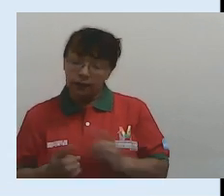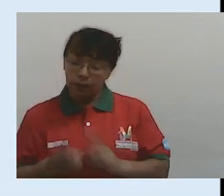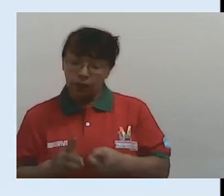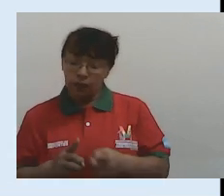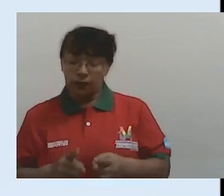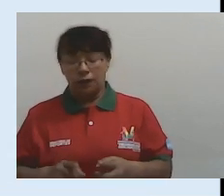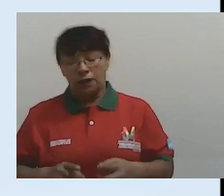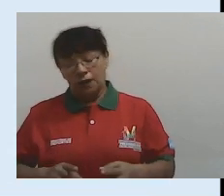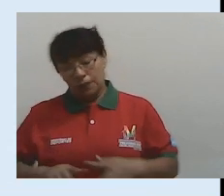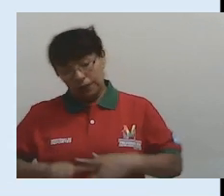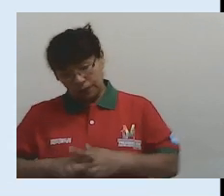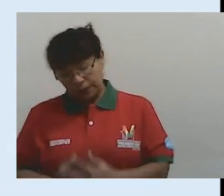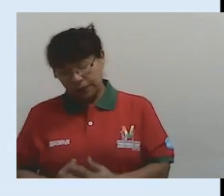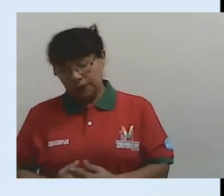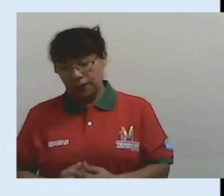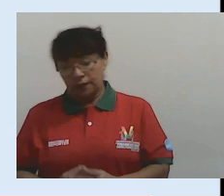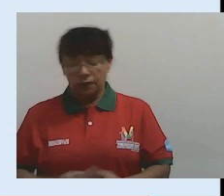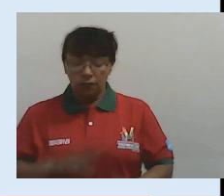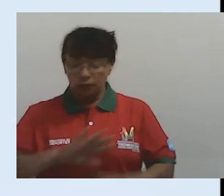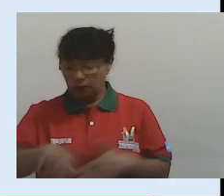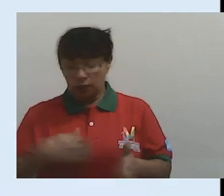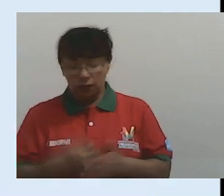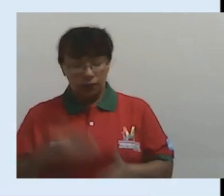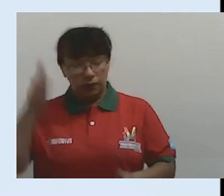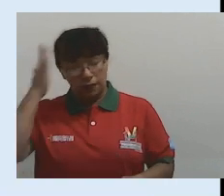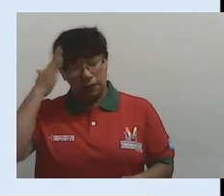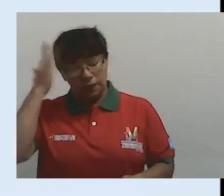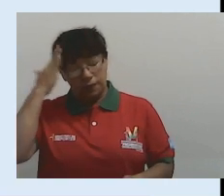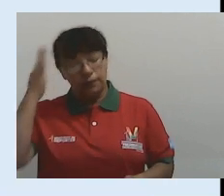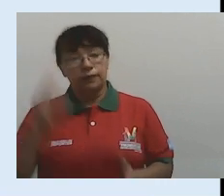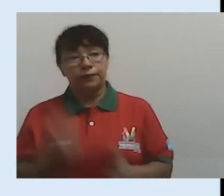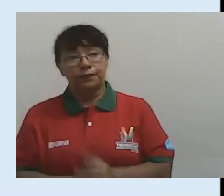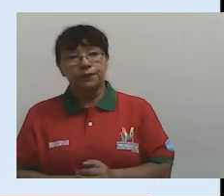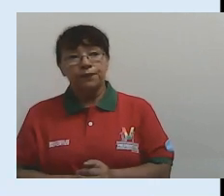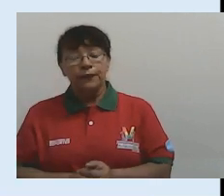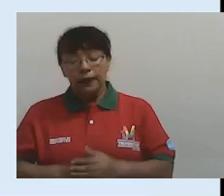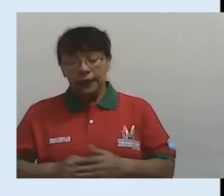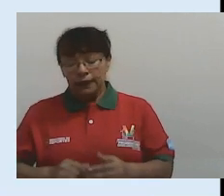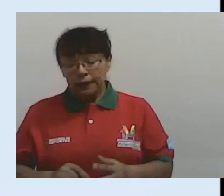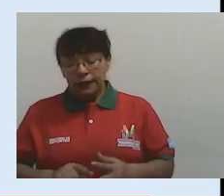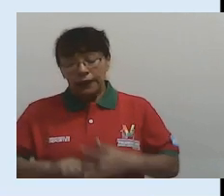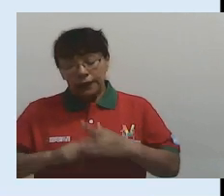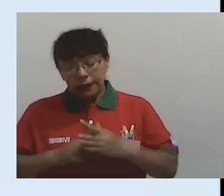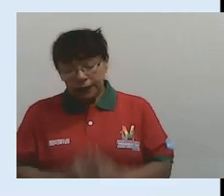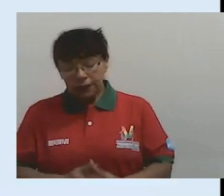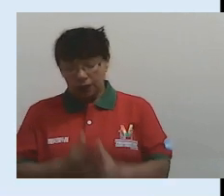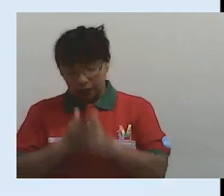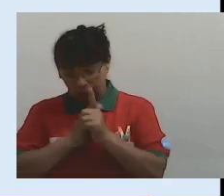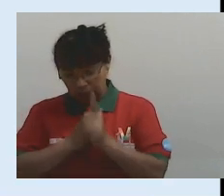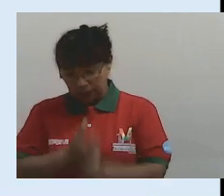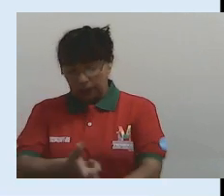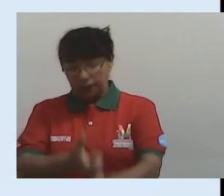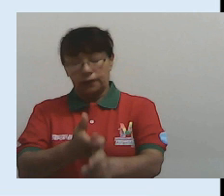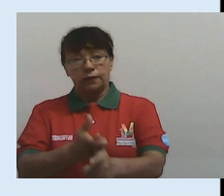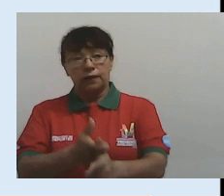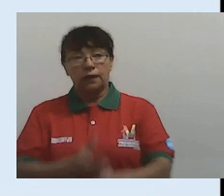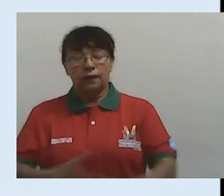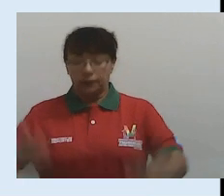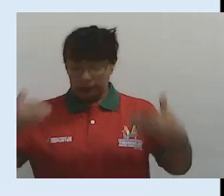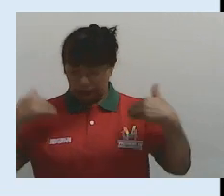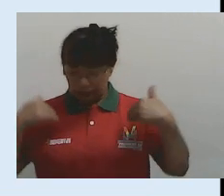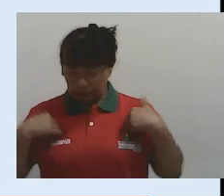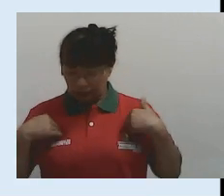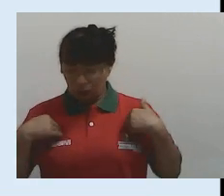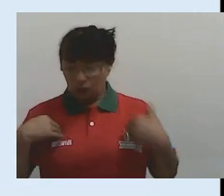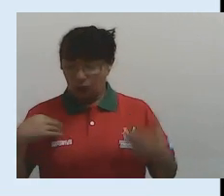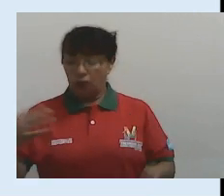lo que significa el inicio de la competencia. Me explico. Tenemos 6